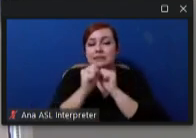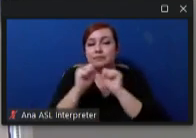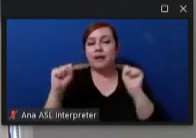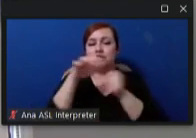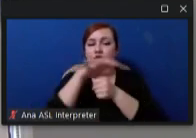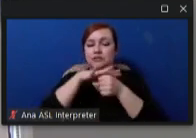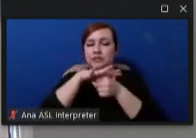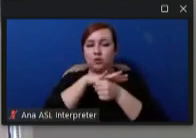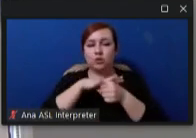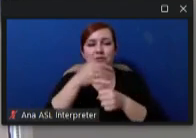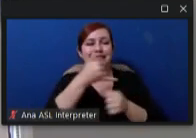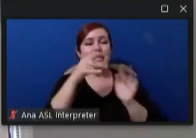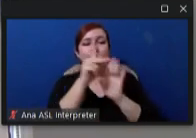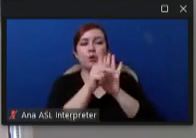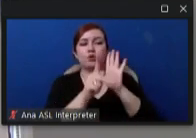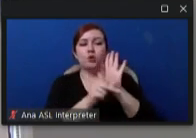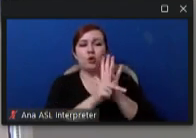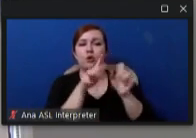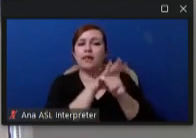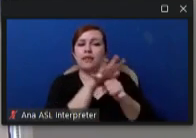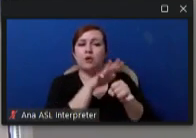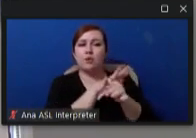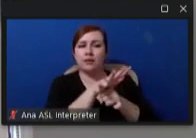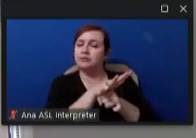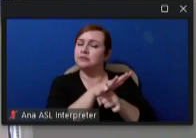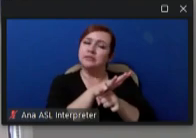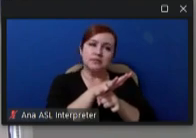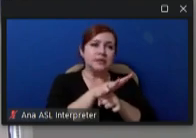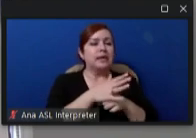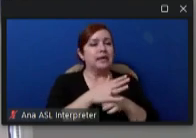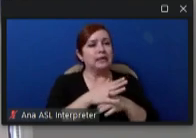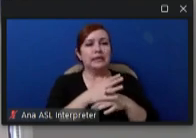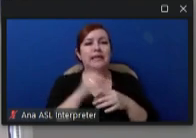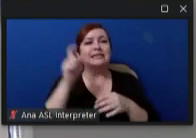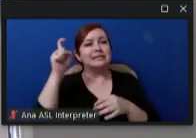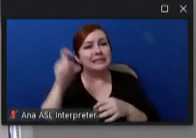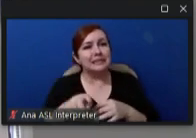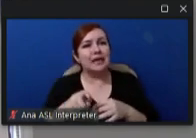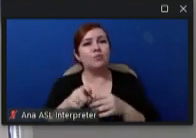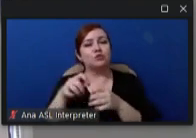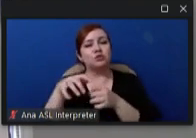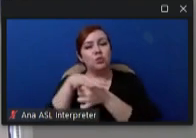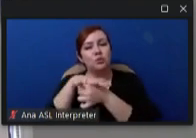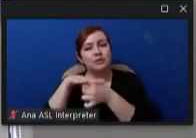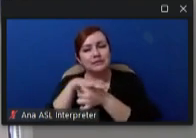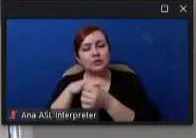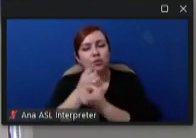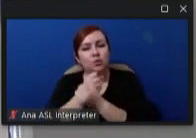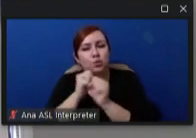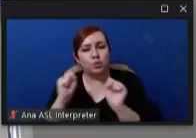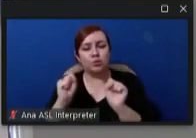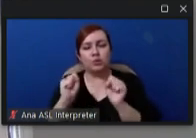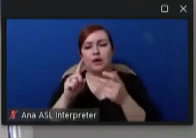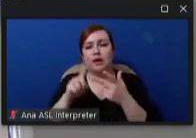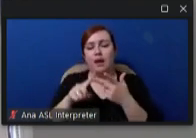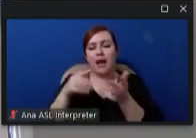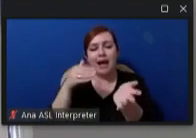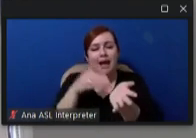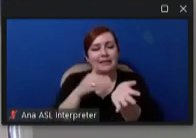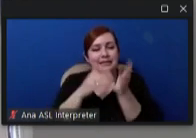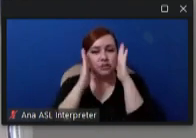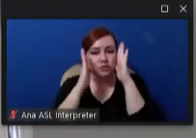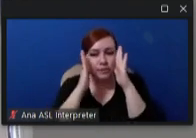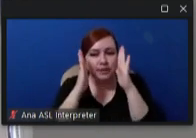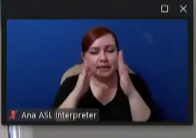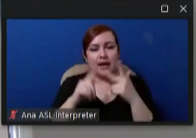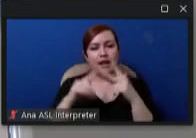adecuados agravan la situación. Necesitamos reubicación segura, atención médica, protocolos específicos. La justicia